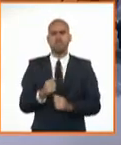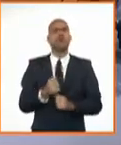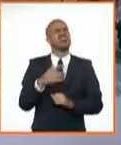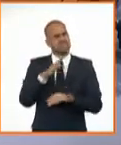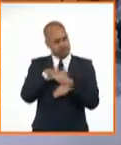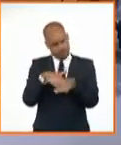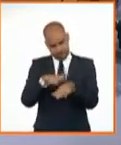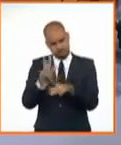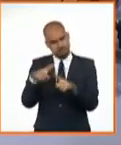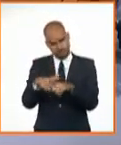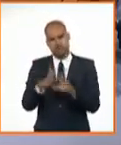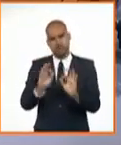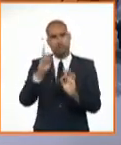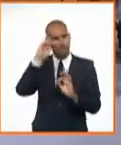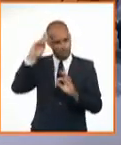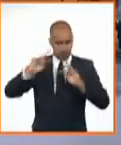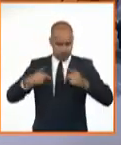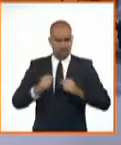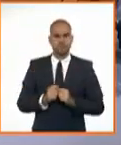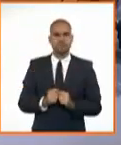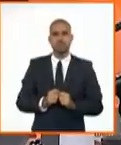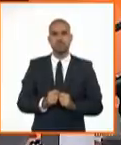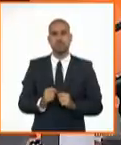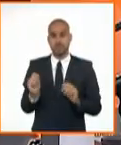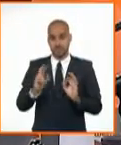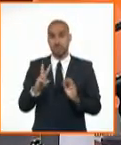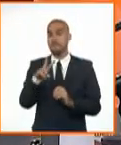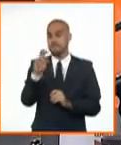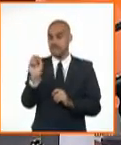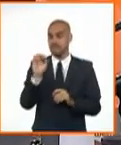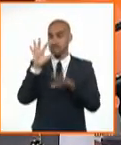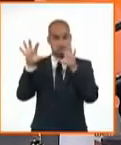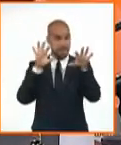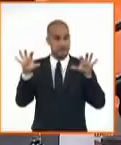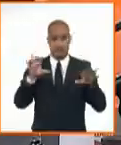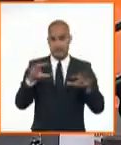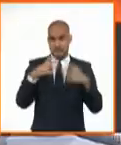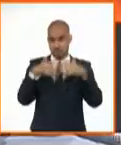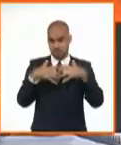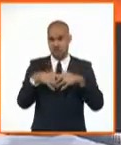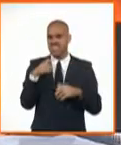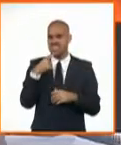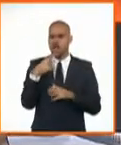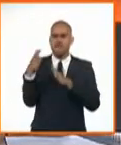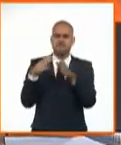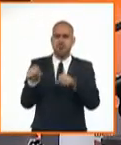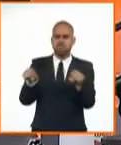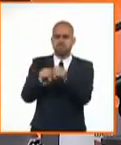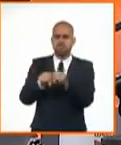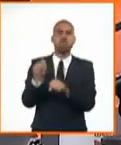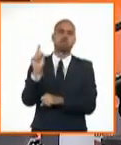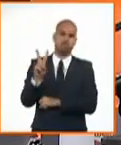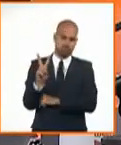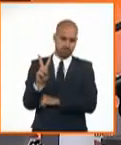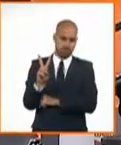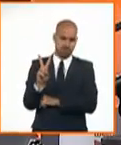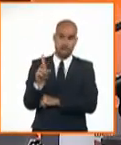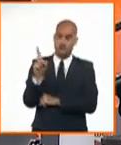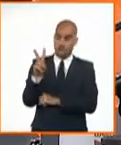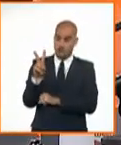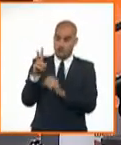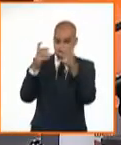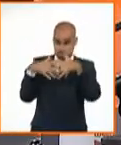entonces de los 20 bloques que tenemos en las termoeléctricas no están funcionando 212 y esos 12 os están produciendo un